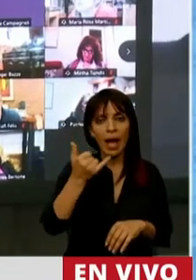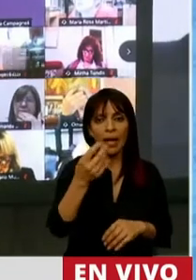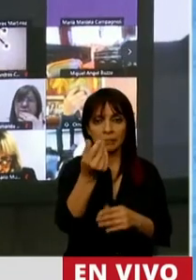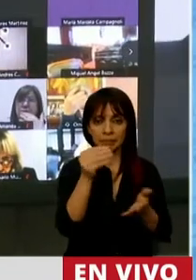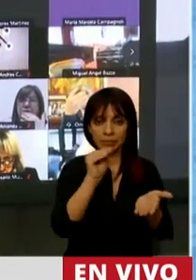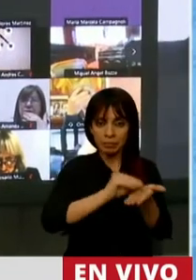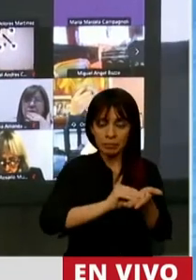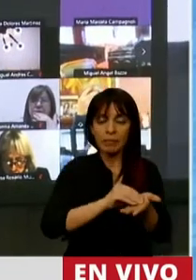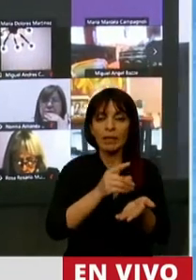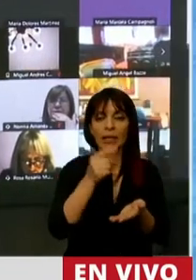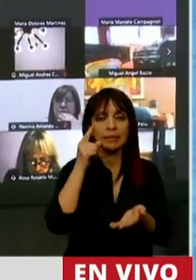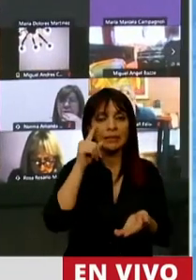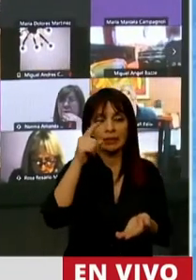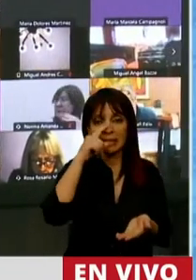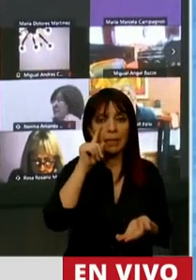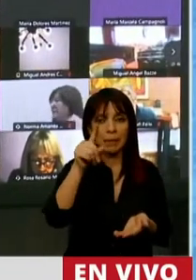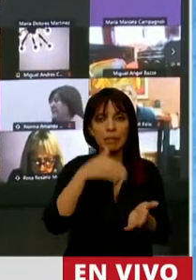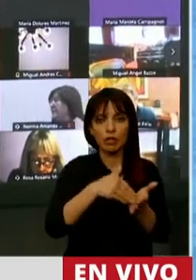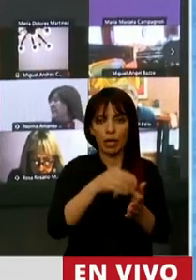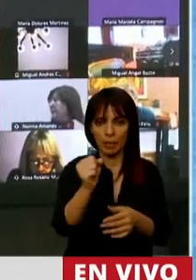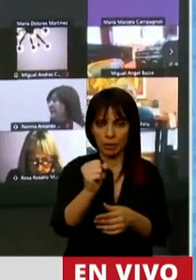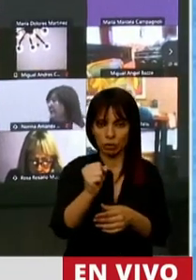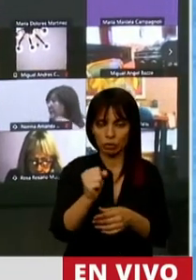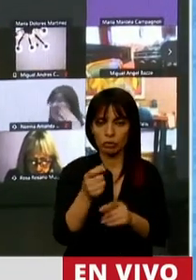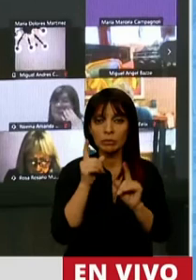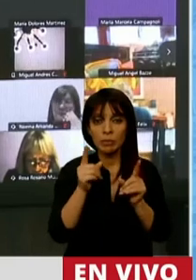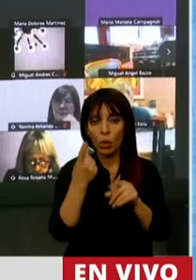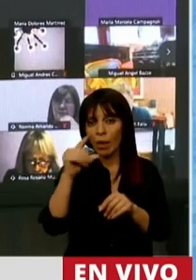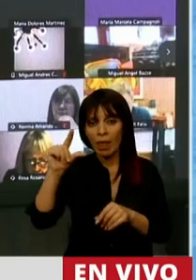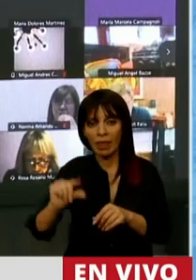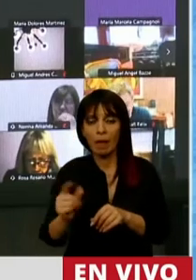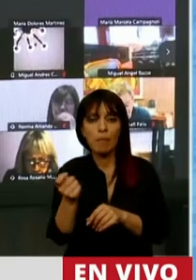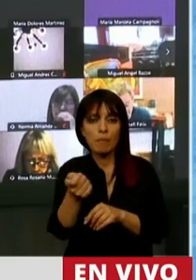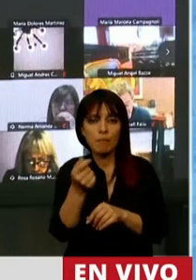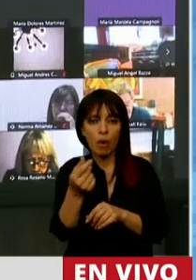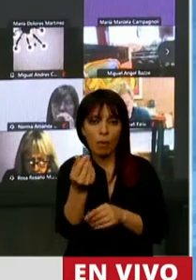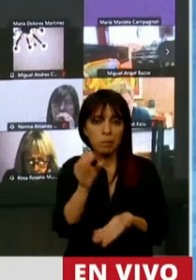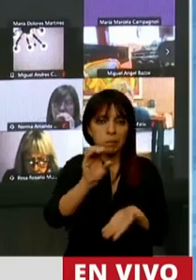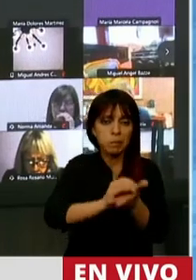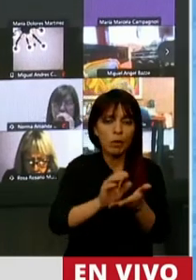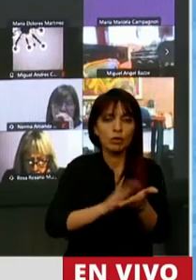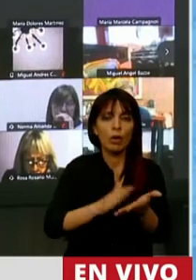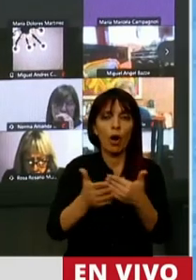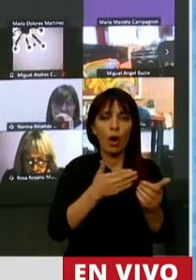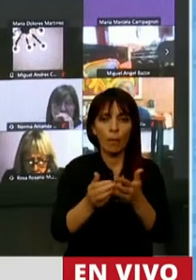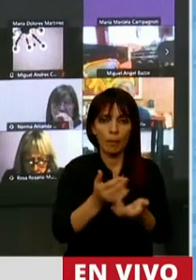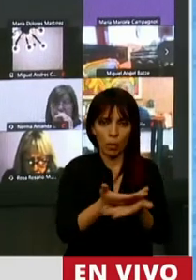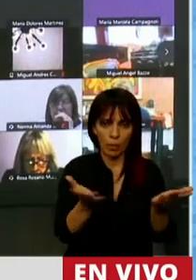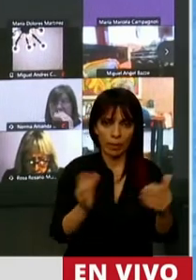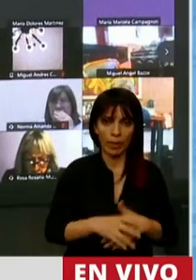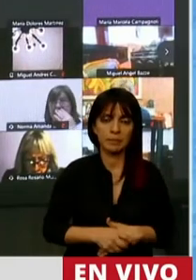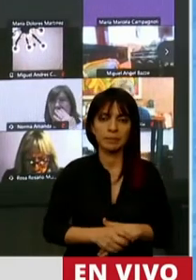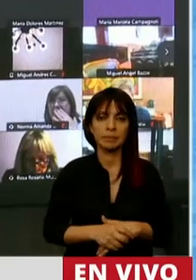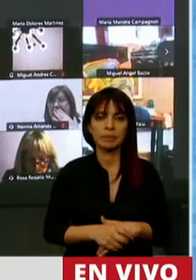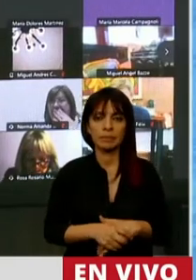inversión de 7.000 millones de pesos. Es una de las 10 provincias que menor presupuesto tiene de inversión de obra pública de todas